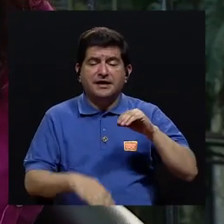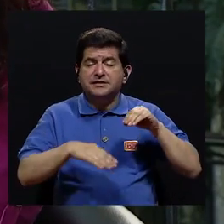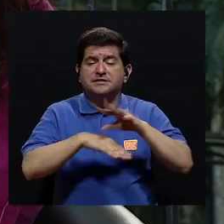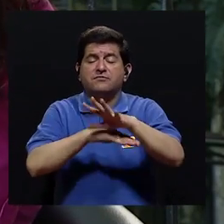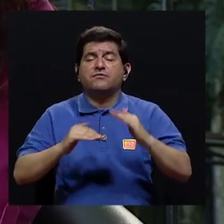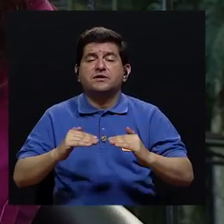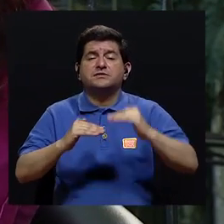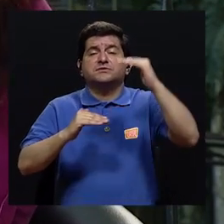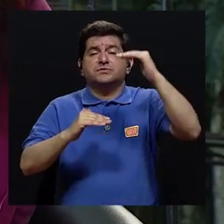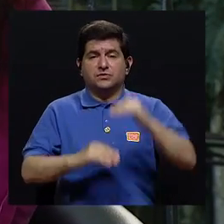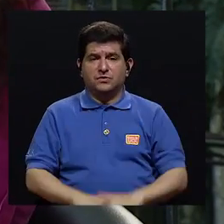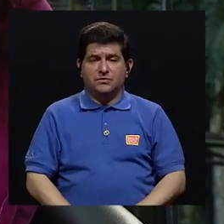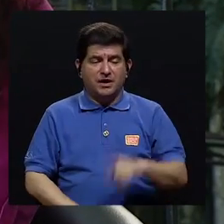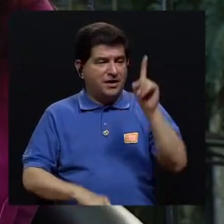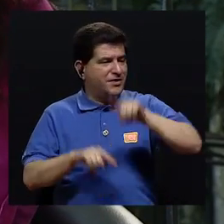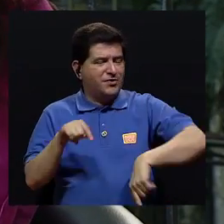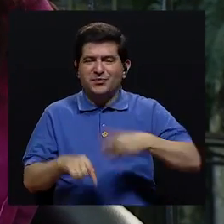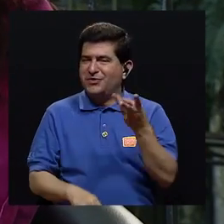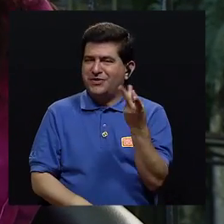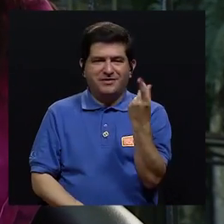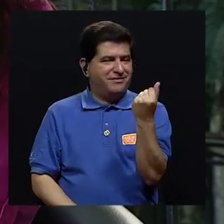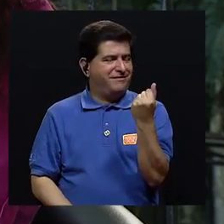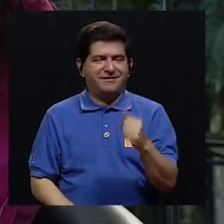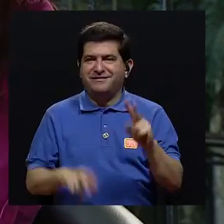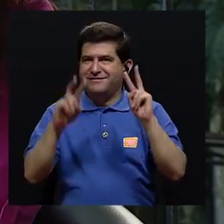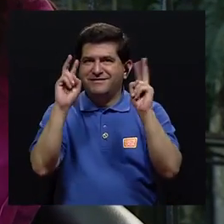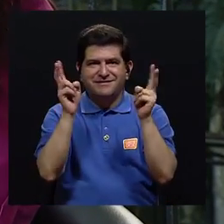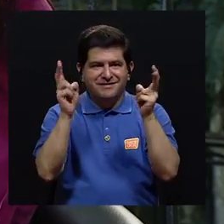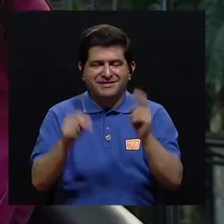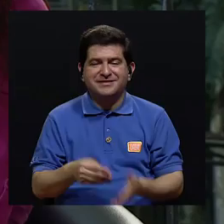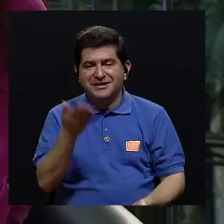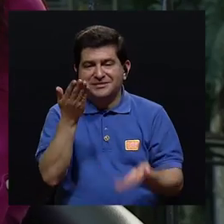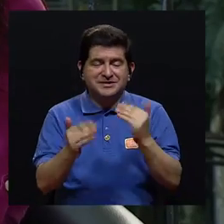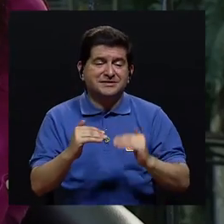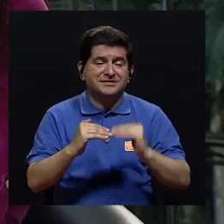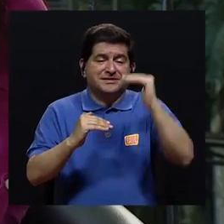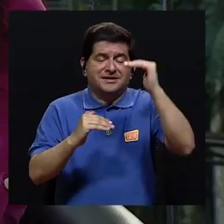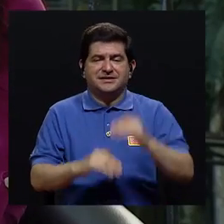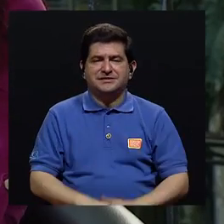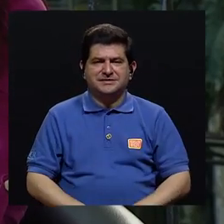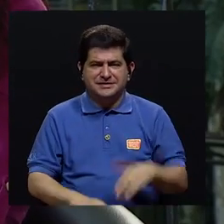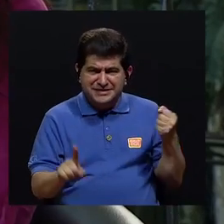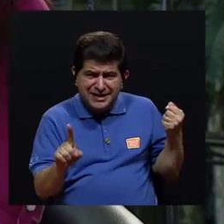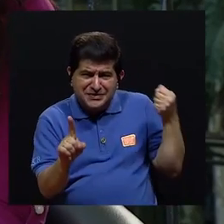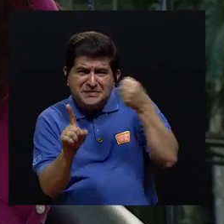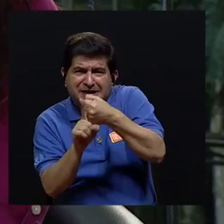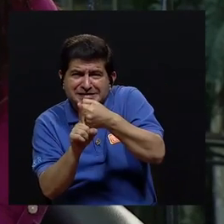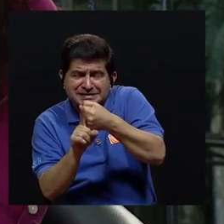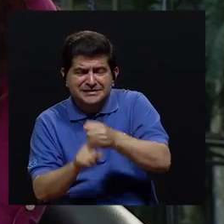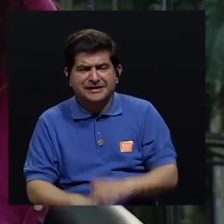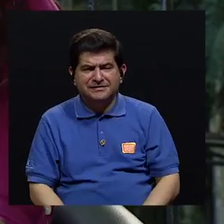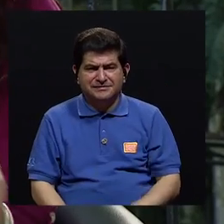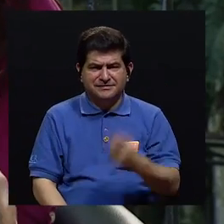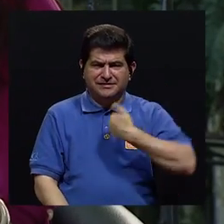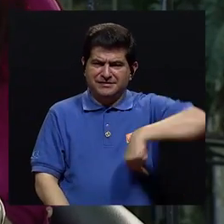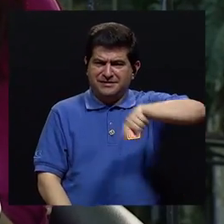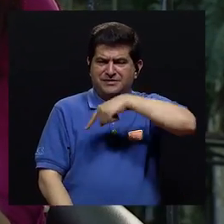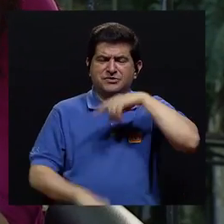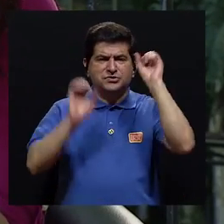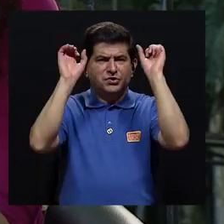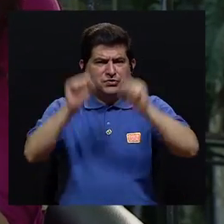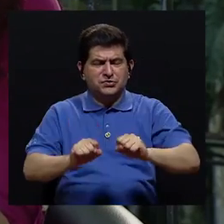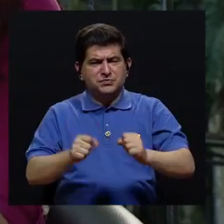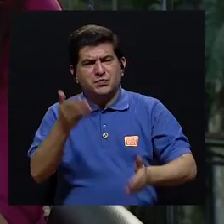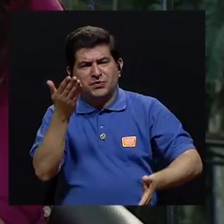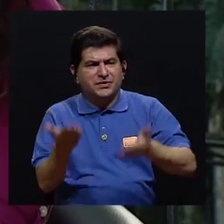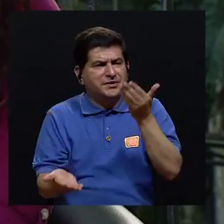sea mayor. Entonces, no podemos cuantificarlo. Hay temas que van mucho más allá. Cuando vemos un accidente, podemos hacer